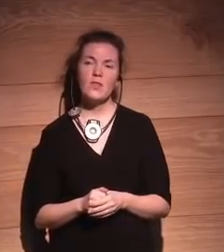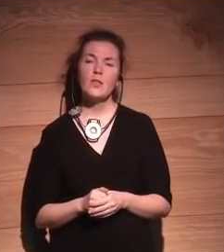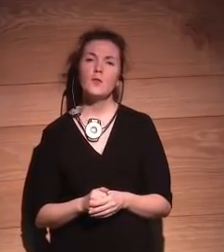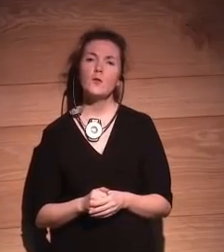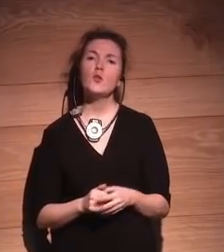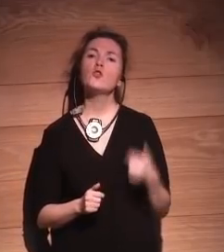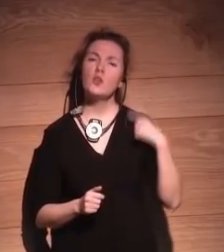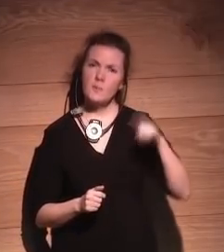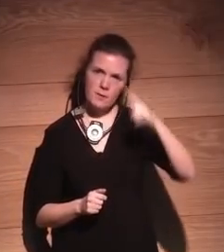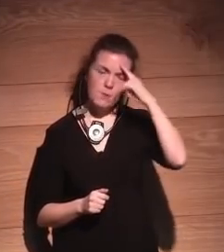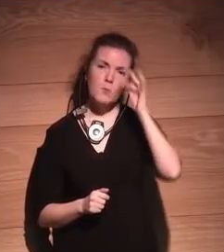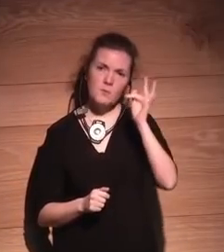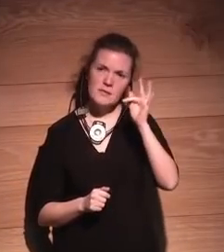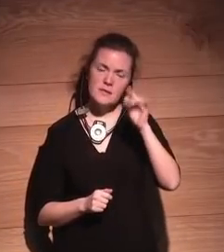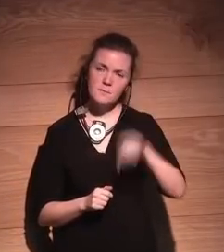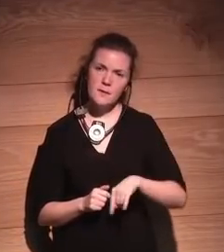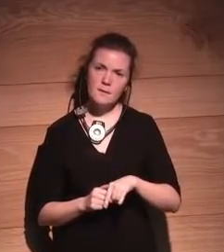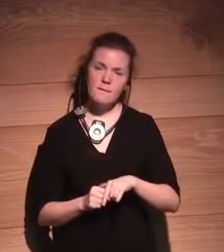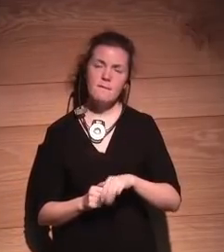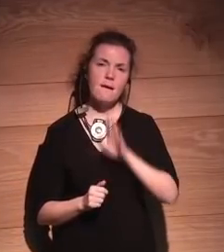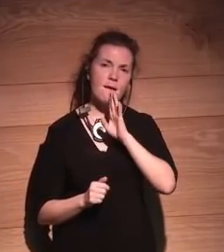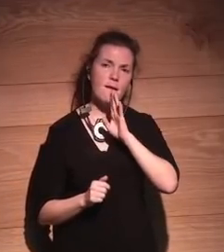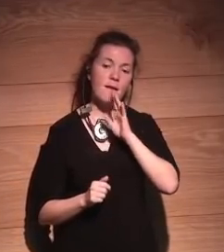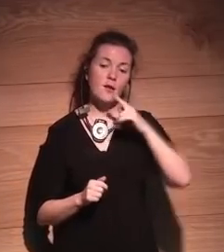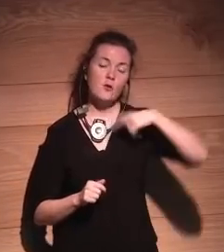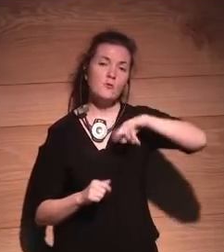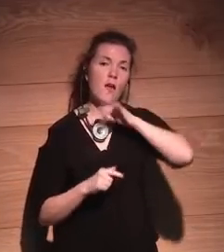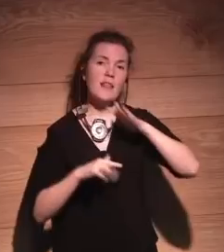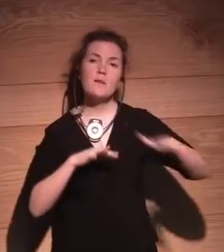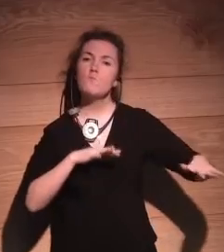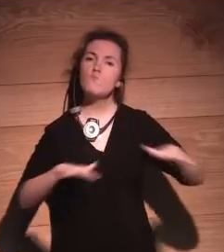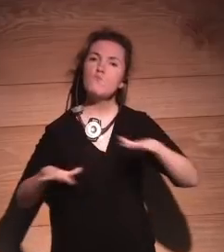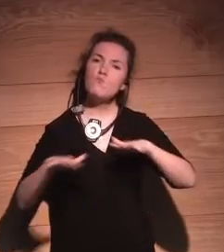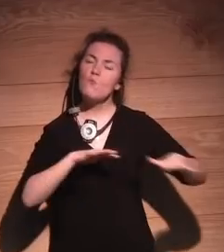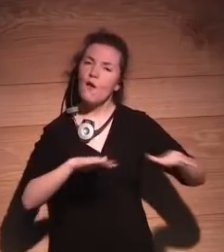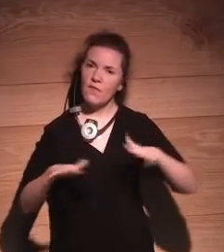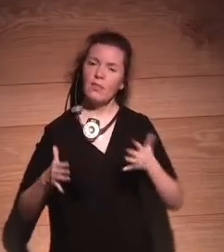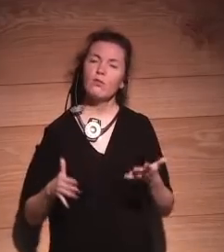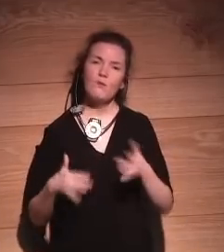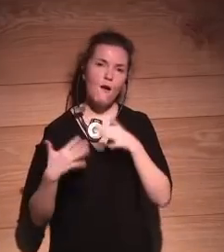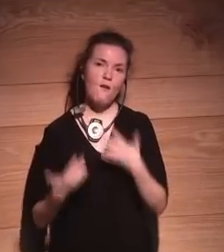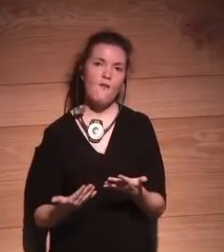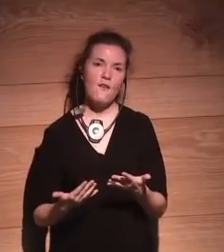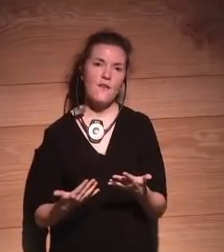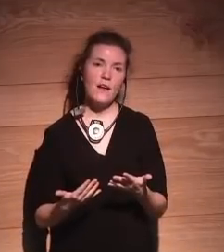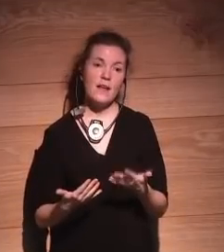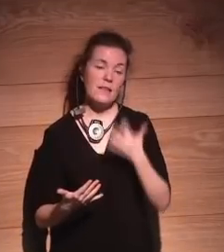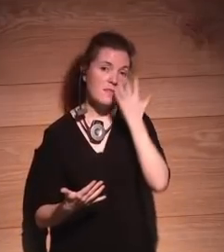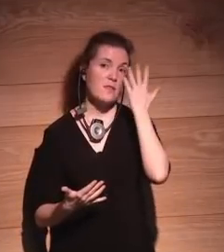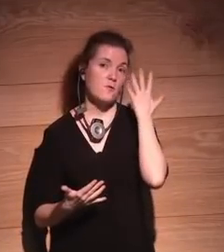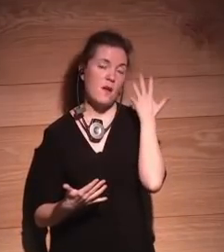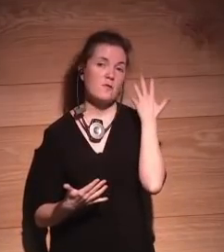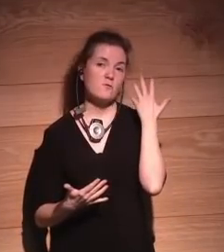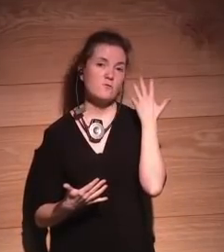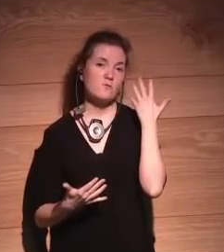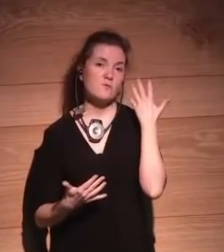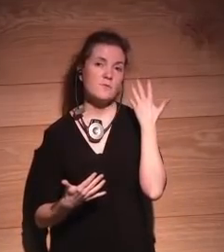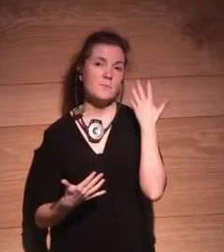Bueno, yo también soy optimista. Como he dicho al principio, nos estamos moviéndonos de estar de esos 5 años en los que